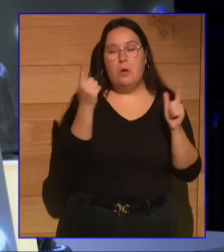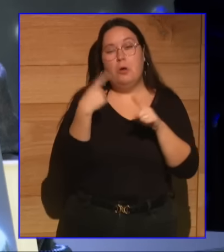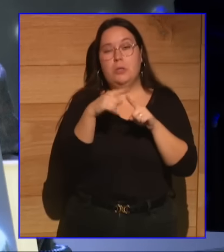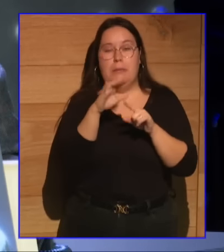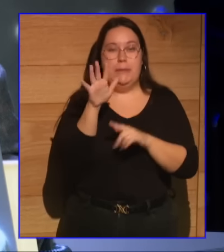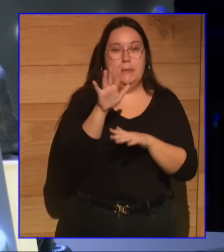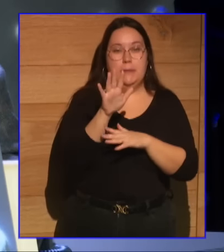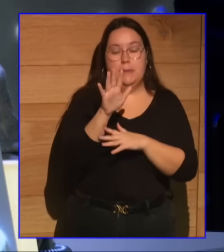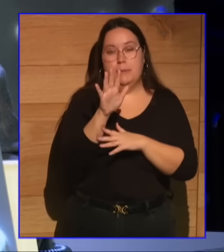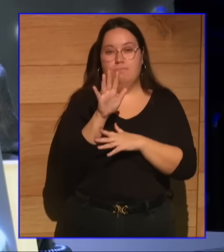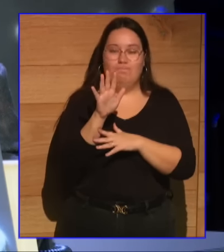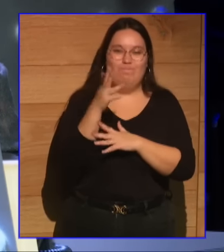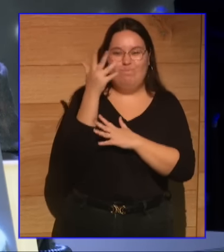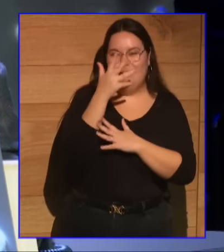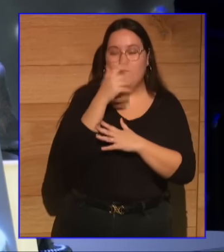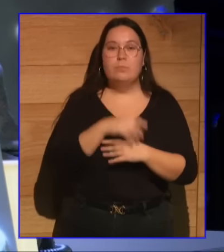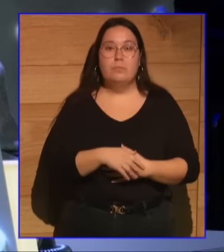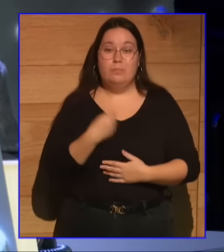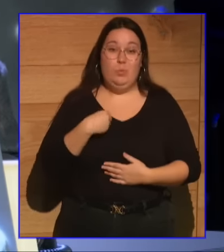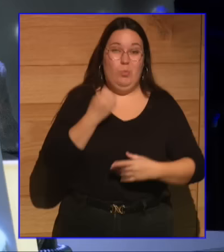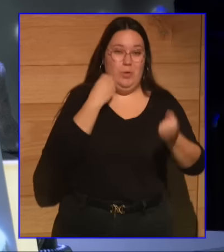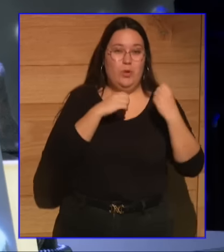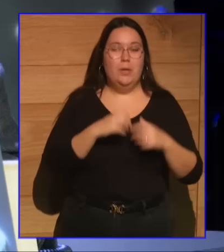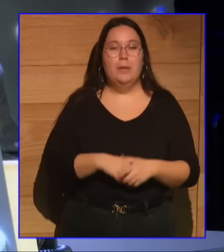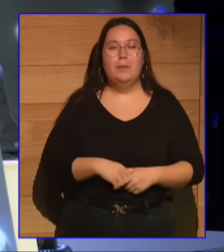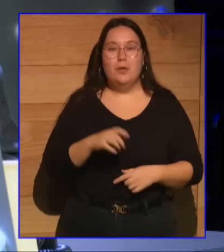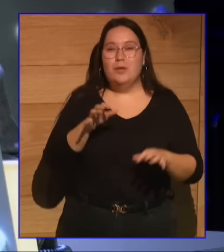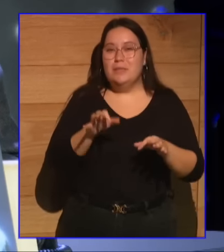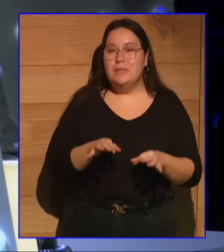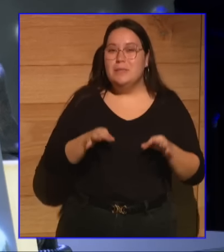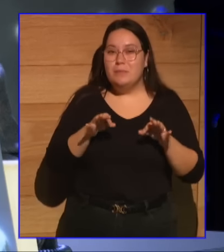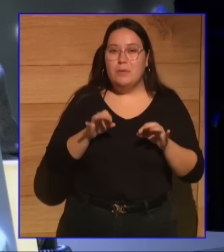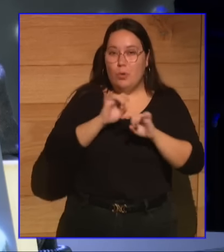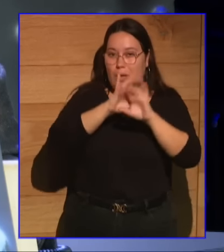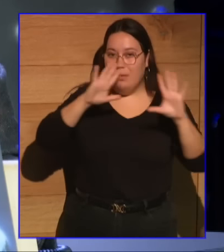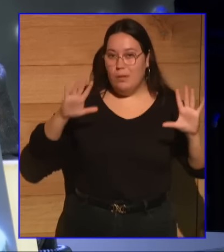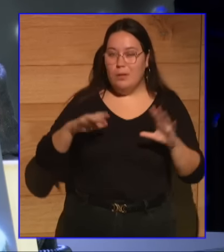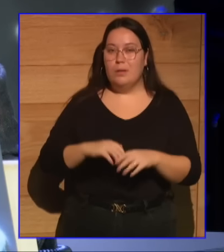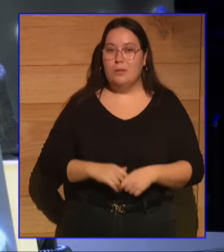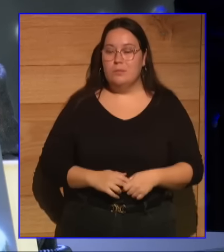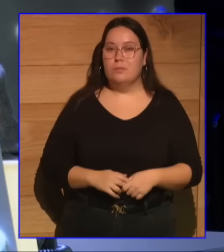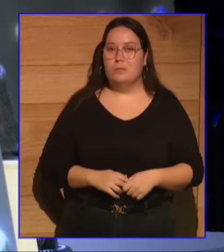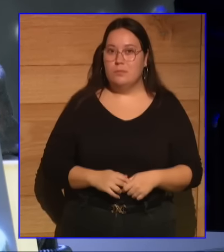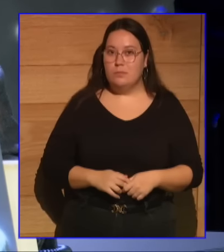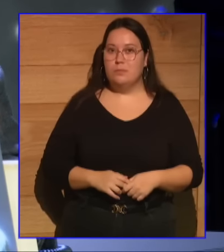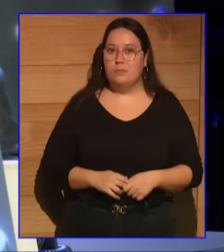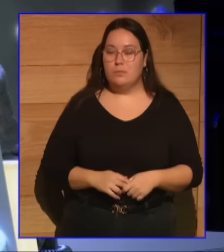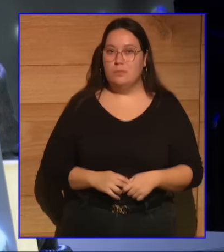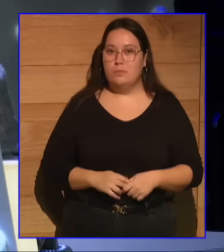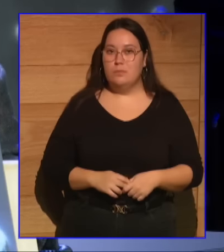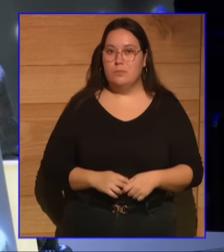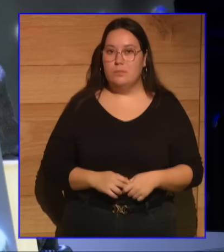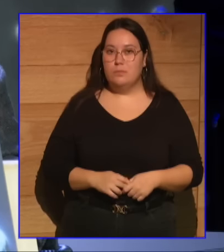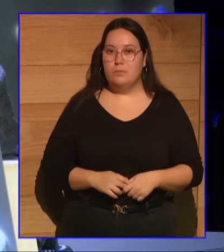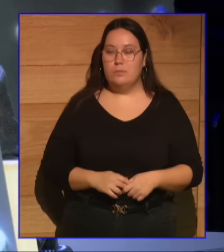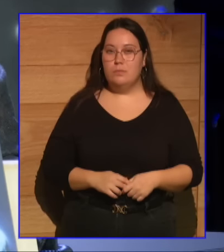grises, empezando por el propio personaje, pero siempre con cierta limpidez que es inherente a su manera